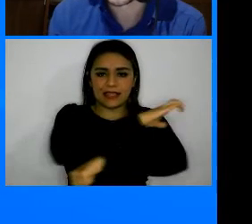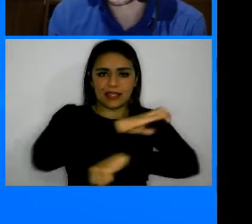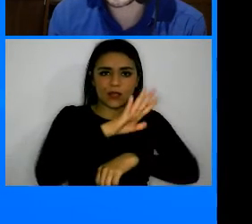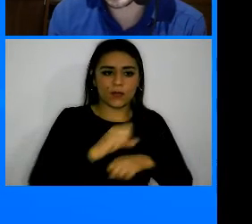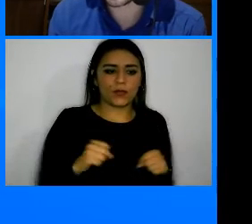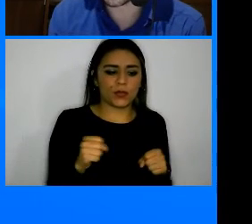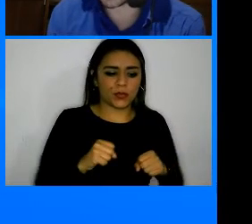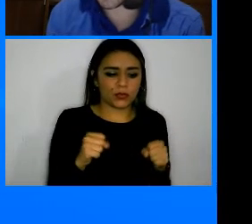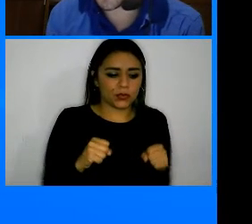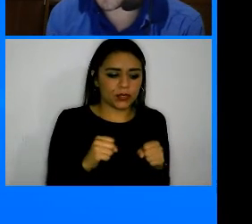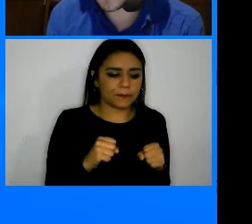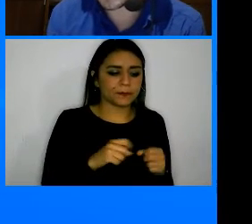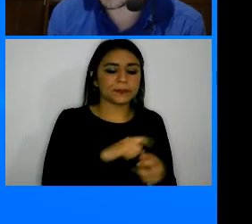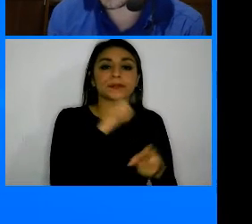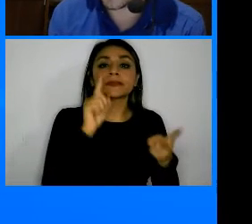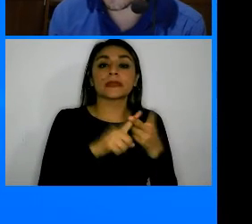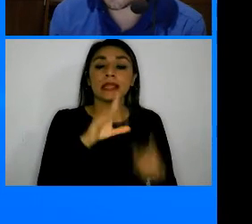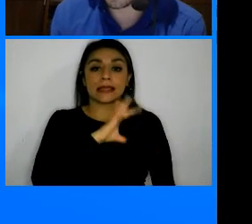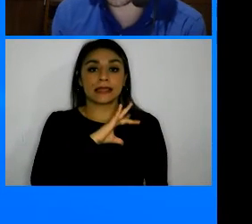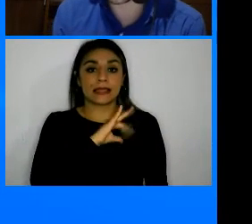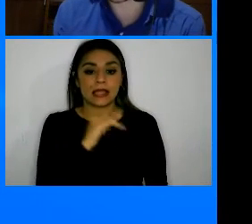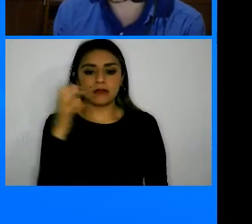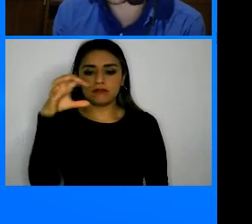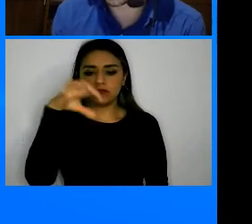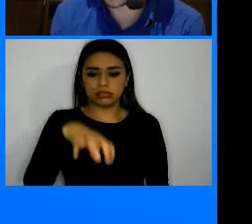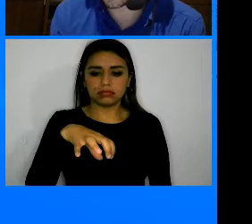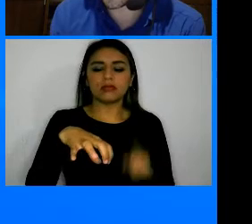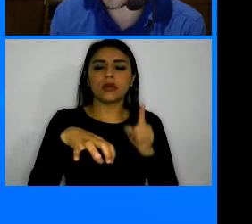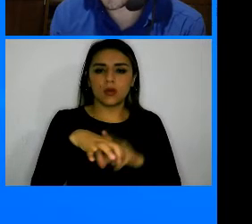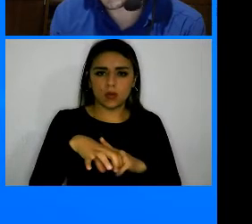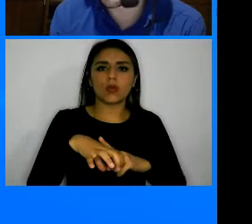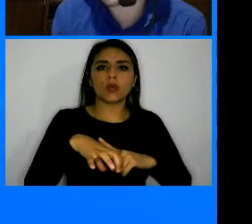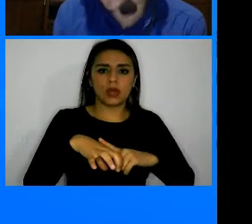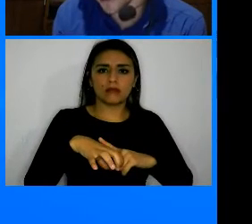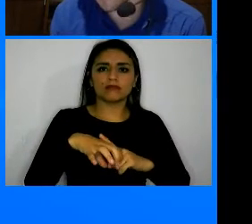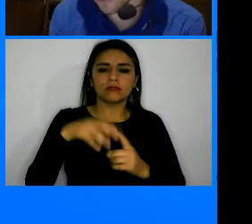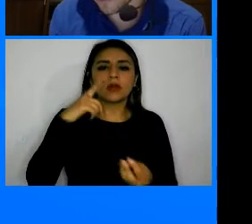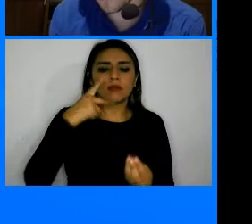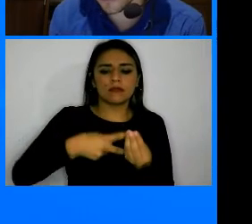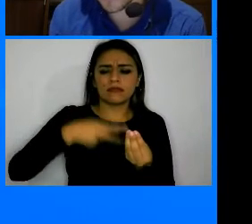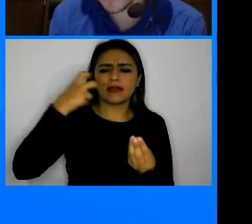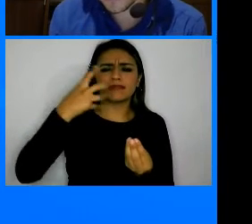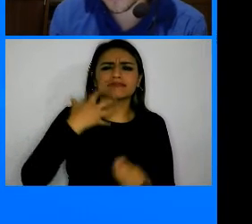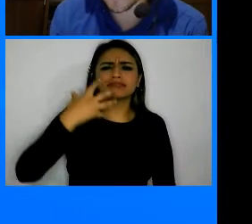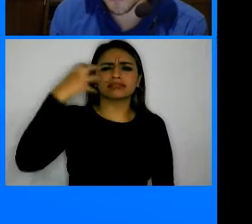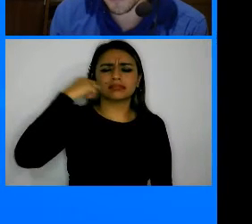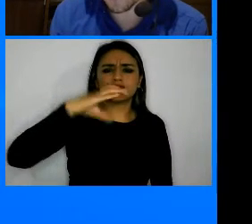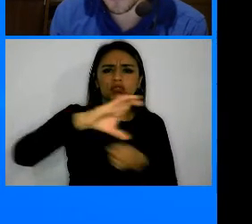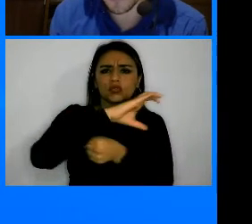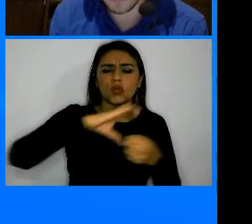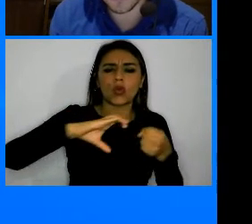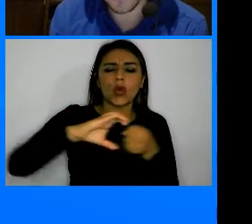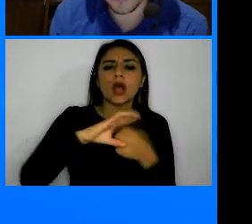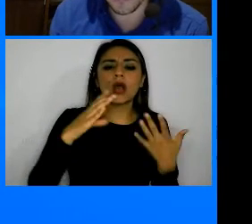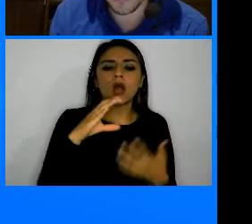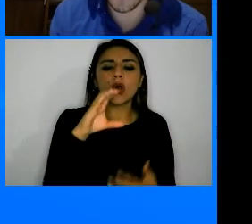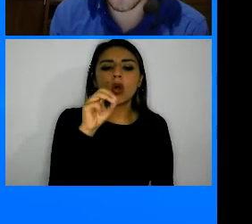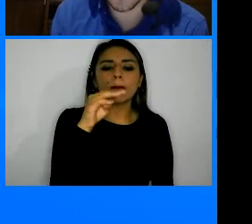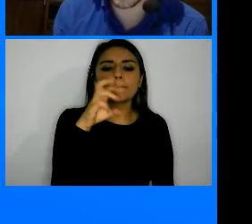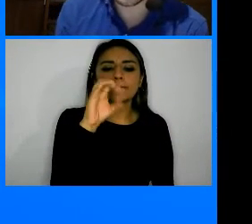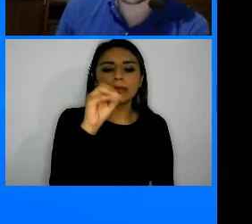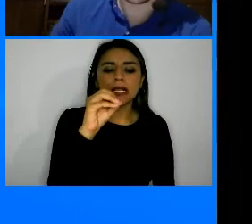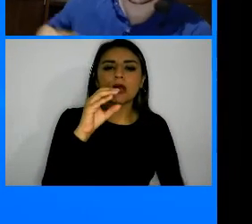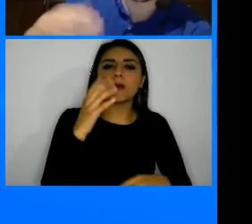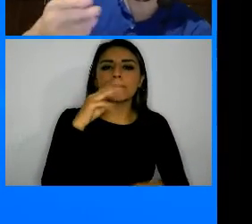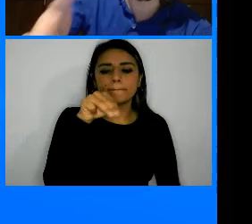Bogotá. Y en Cali, nuestro museo queda también en un complejo arquitectónico colonial, el más antiguo de la ciudad, que se llama Complejo Arquitectónico La